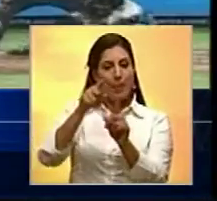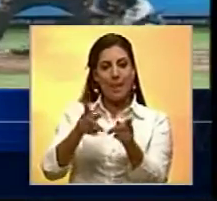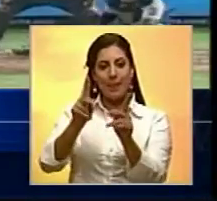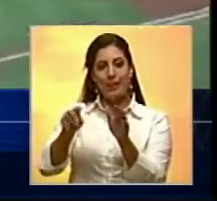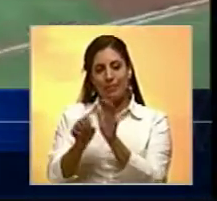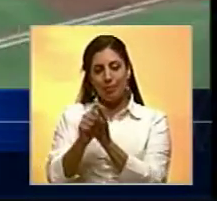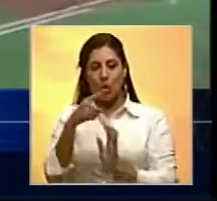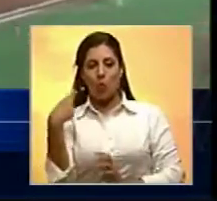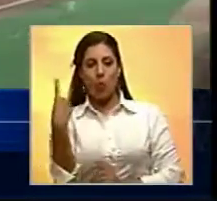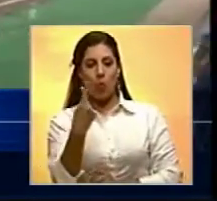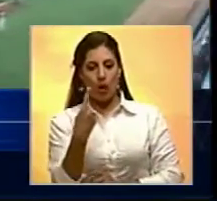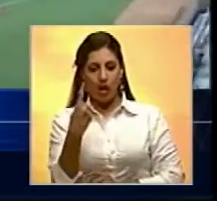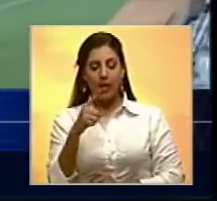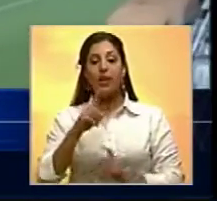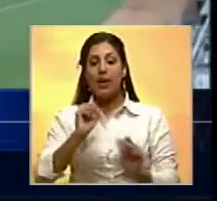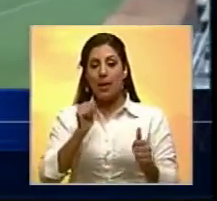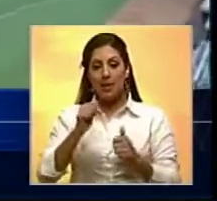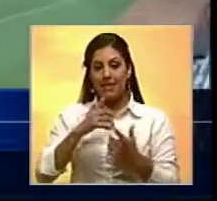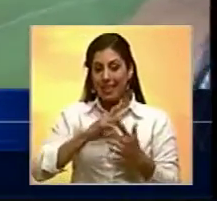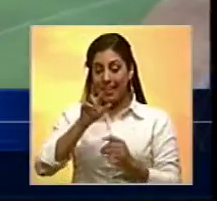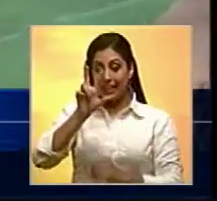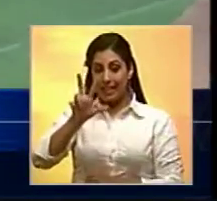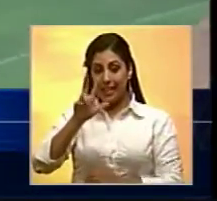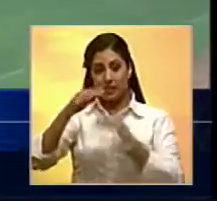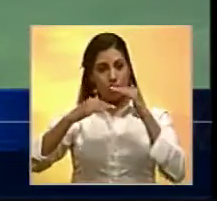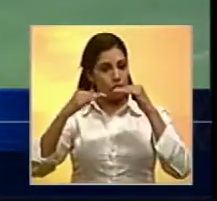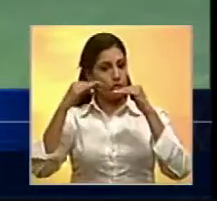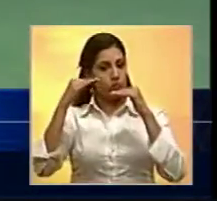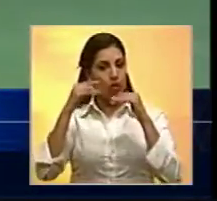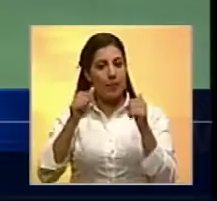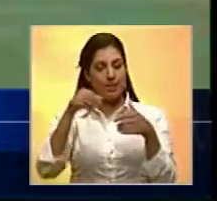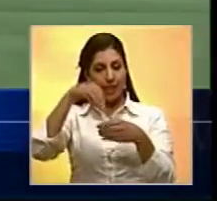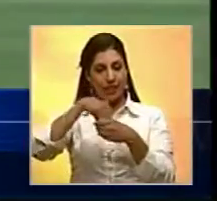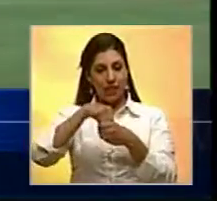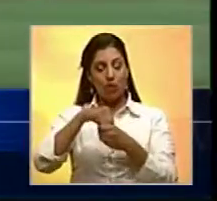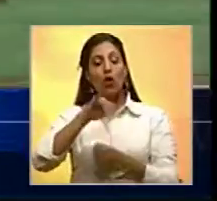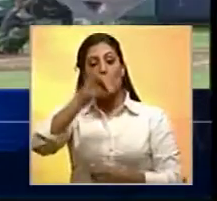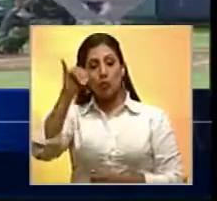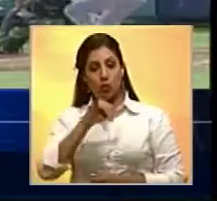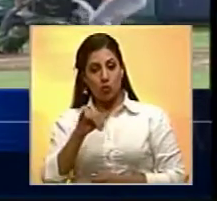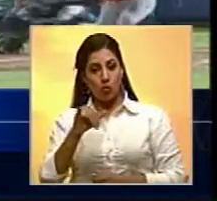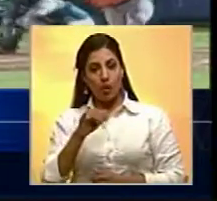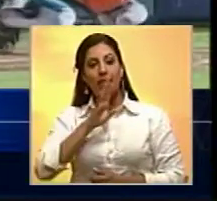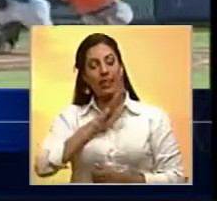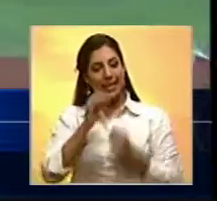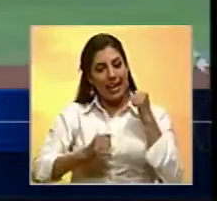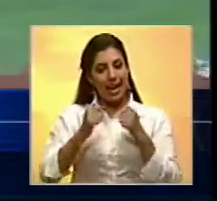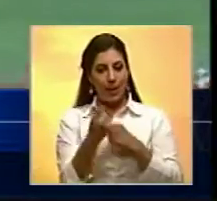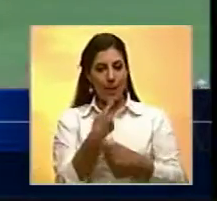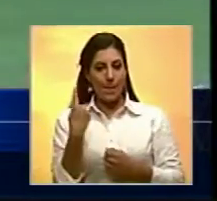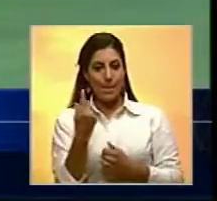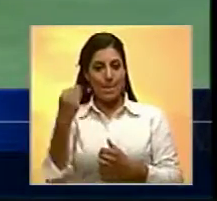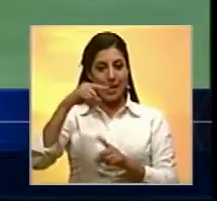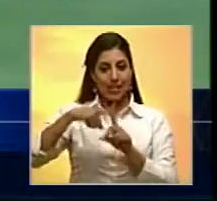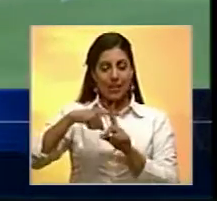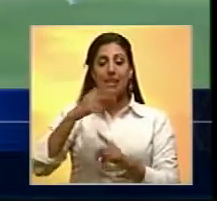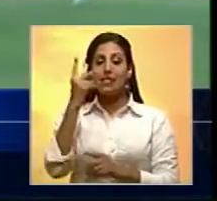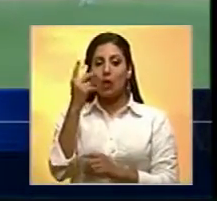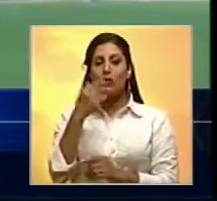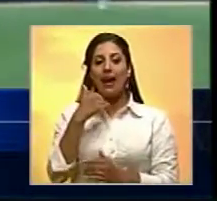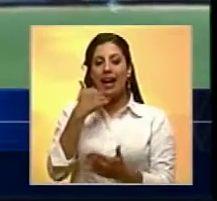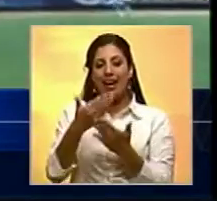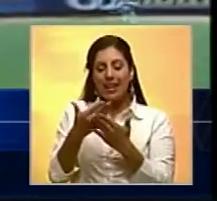anotar a José Pirela y que inició un racimo de 3 rayitas en esa entrada. Zulia anotó una carrera más en el segundo gracias a un